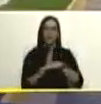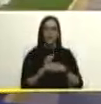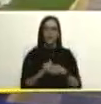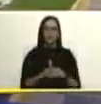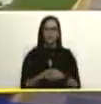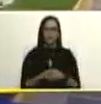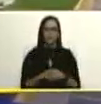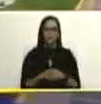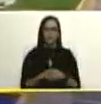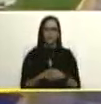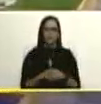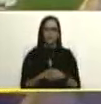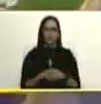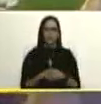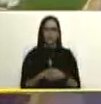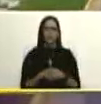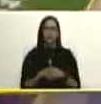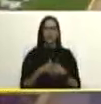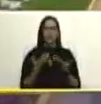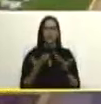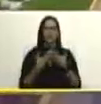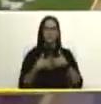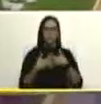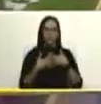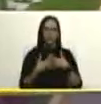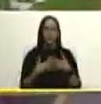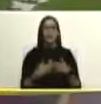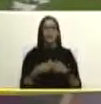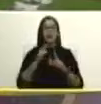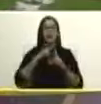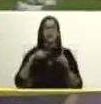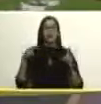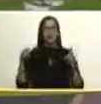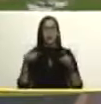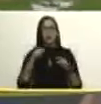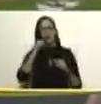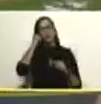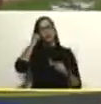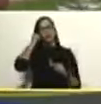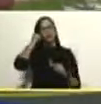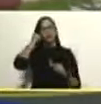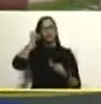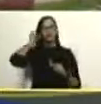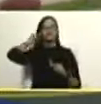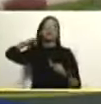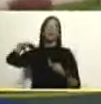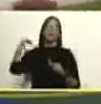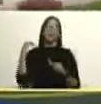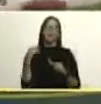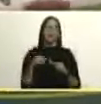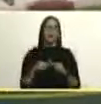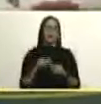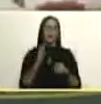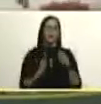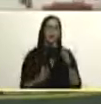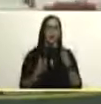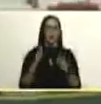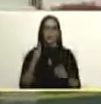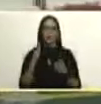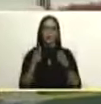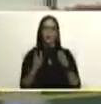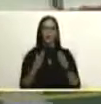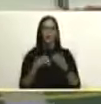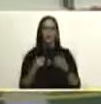en metalmecánica, en electricidad, en biorrobótica, en distintas